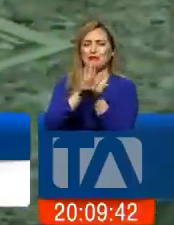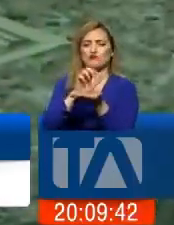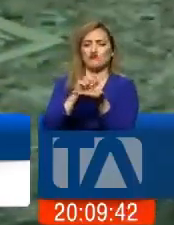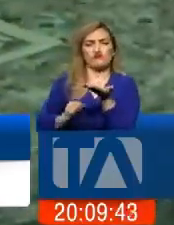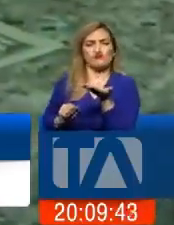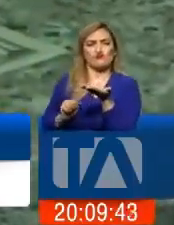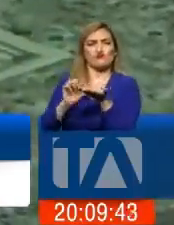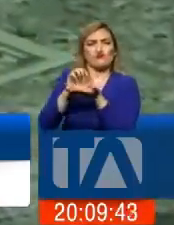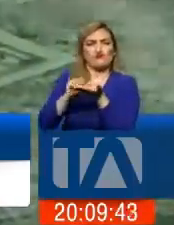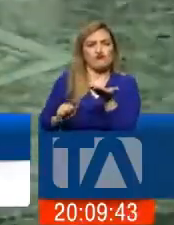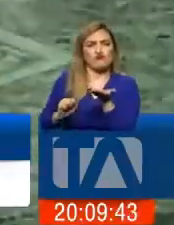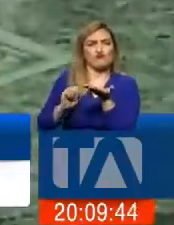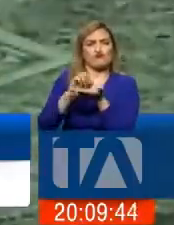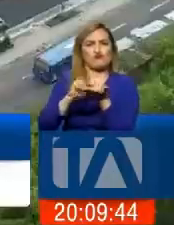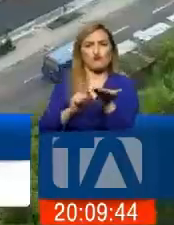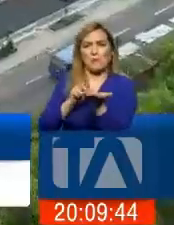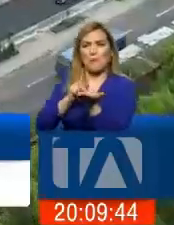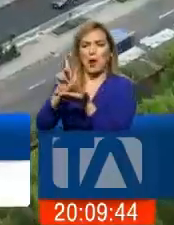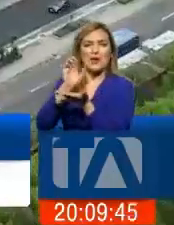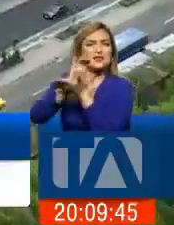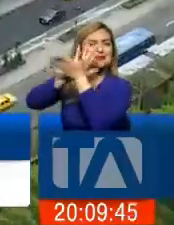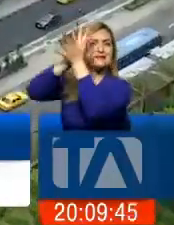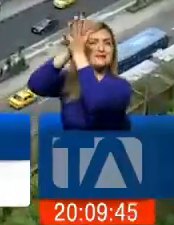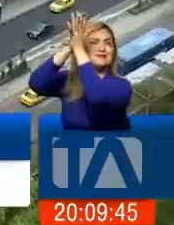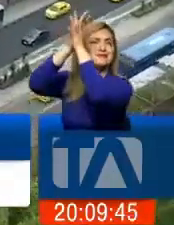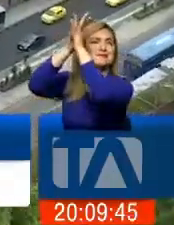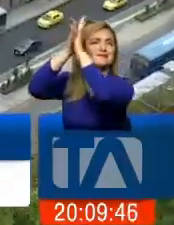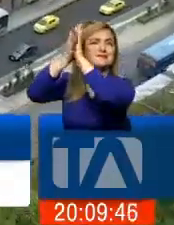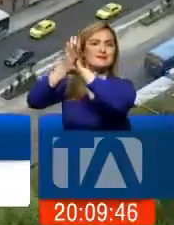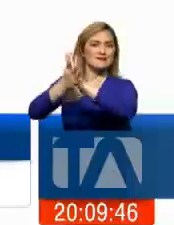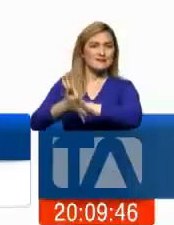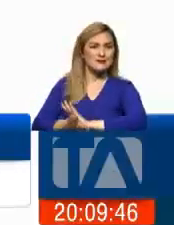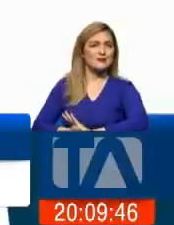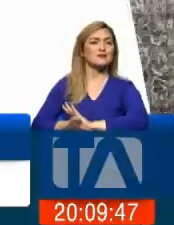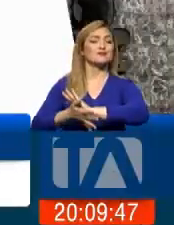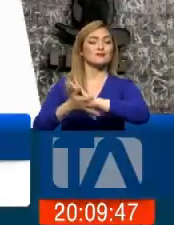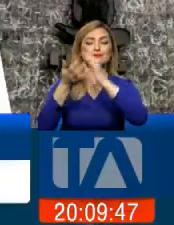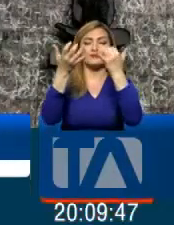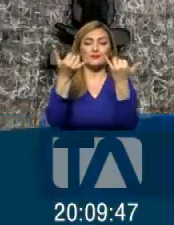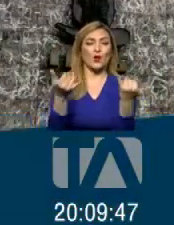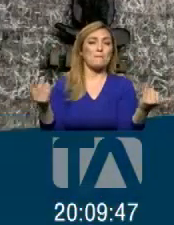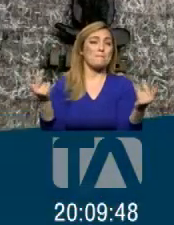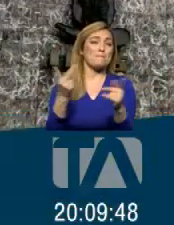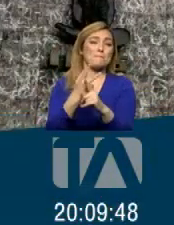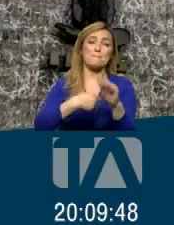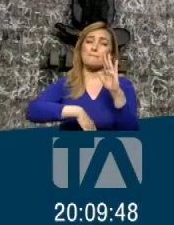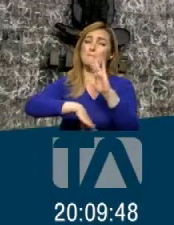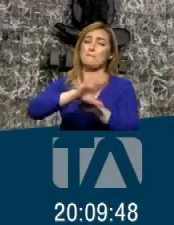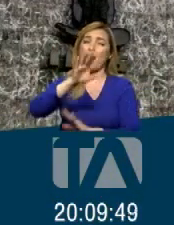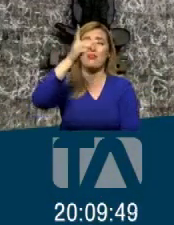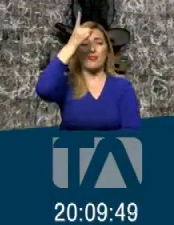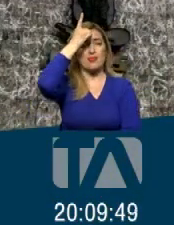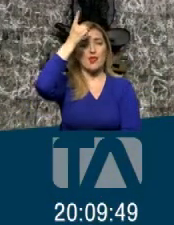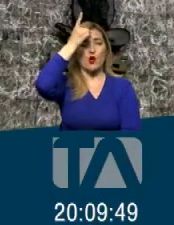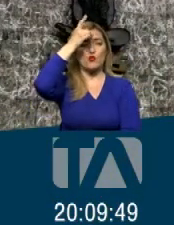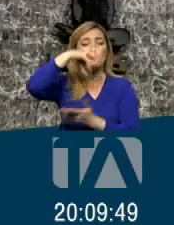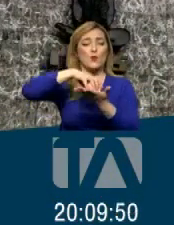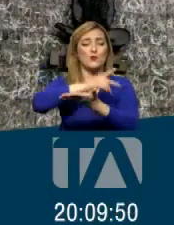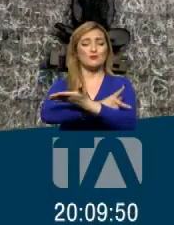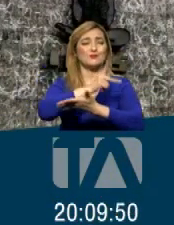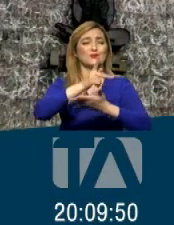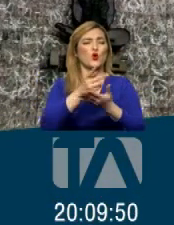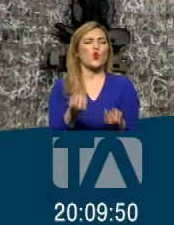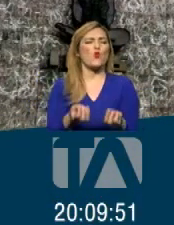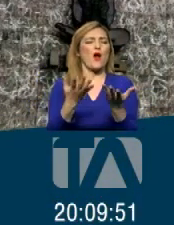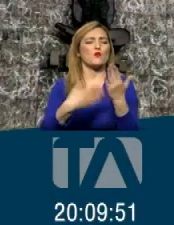esos valores nunca llegaron a esa institución. De allí que hoy se convierte en el más grande deudor del IES en la provincia de Pichincha con más